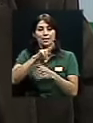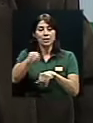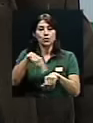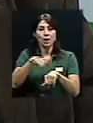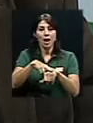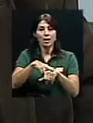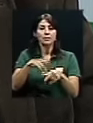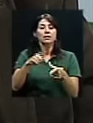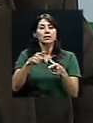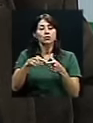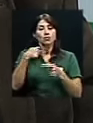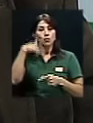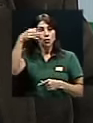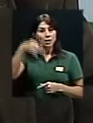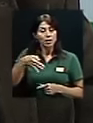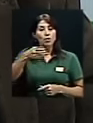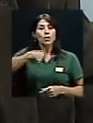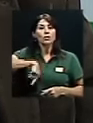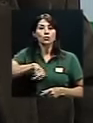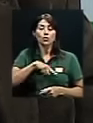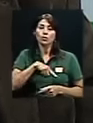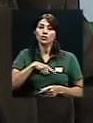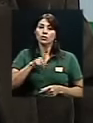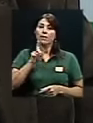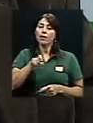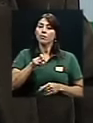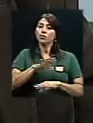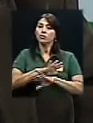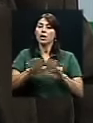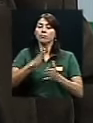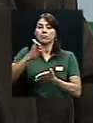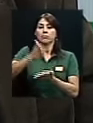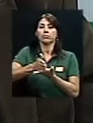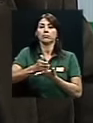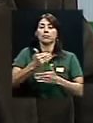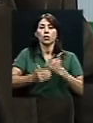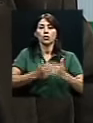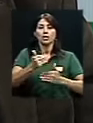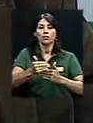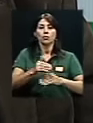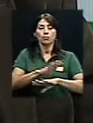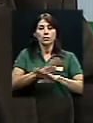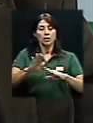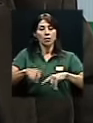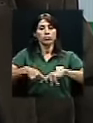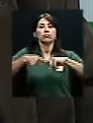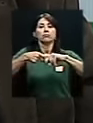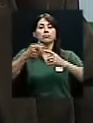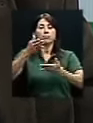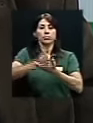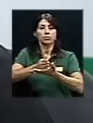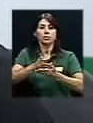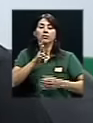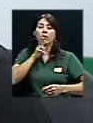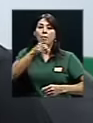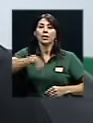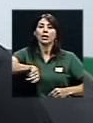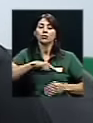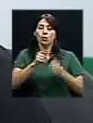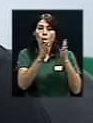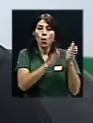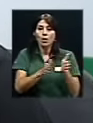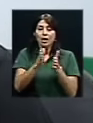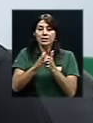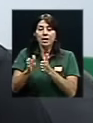que definitivamente tenemos que detener ese proceso y ponernos a realmente organizar el desarrollo